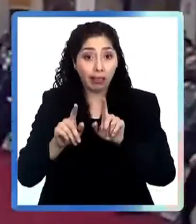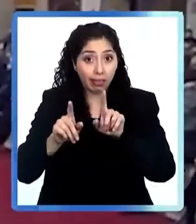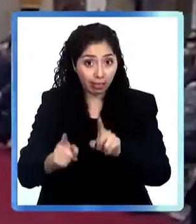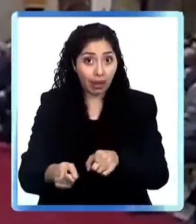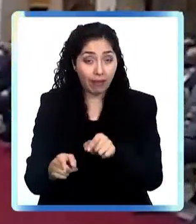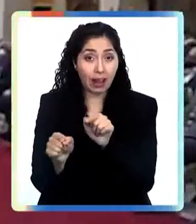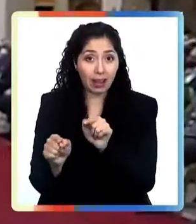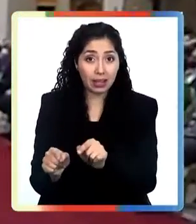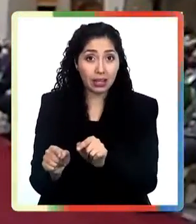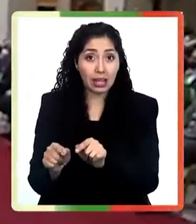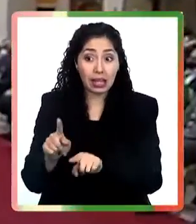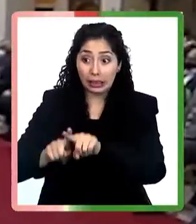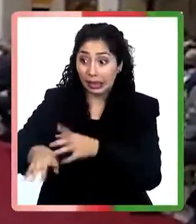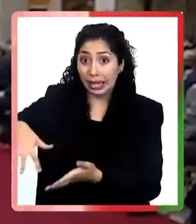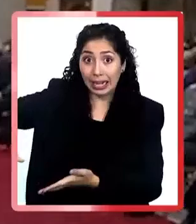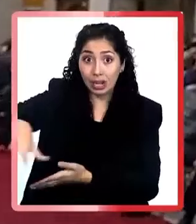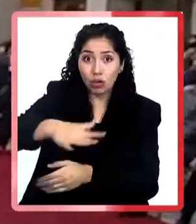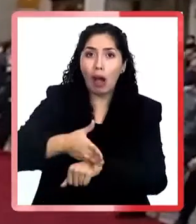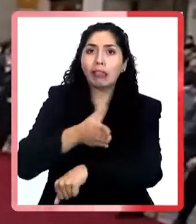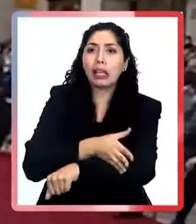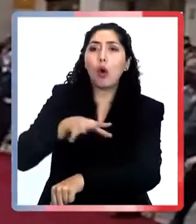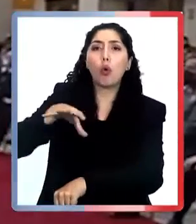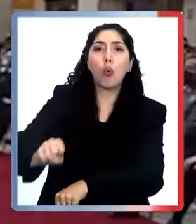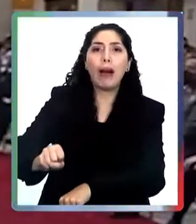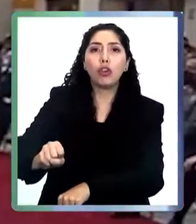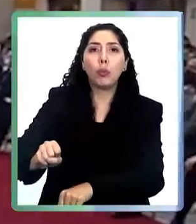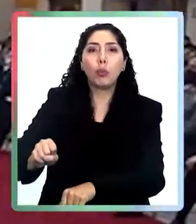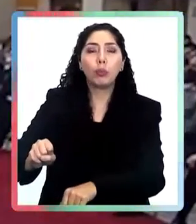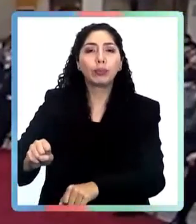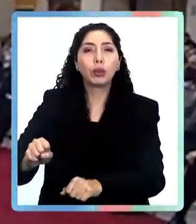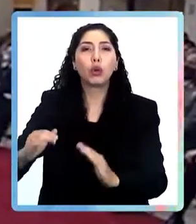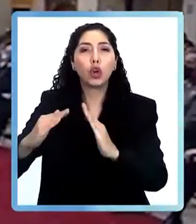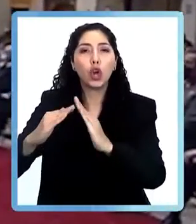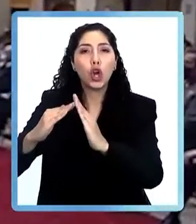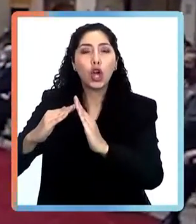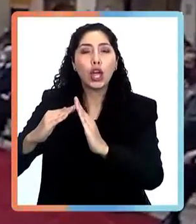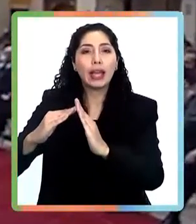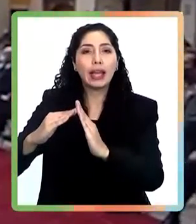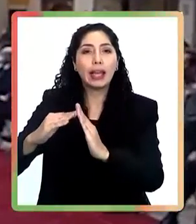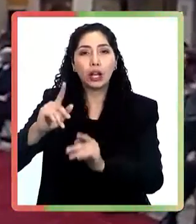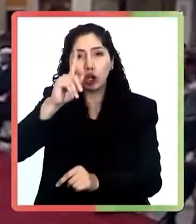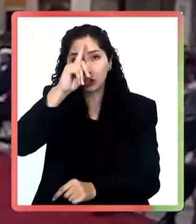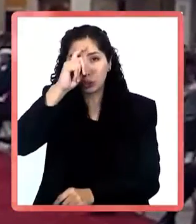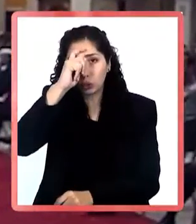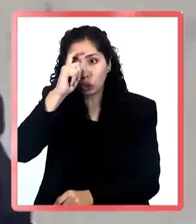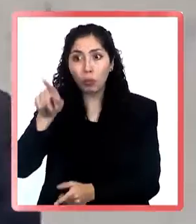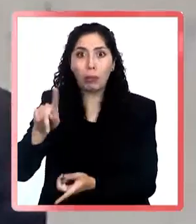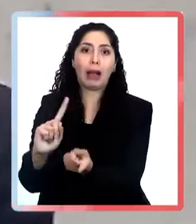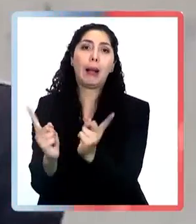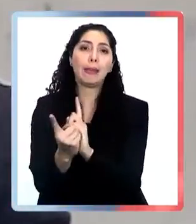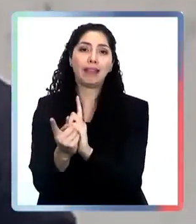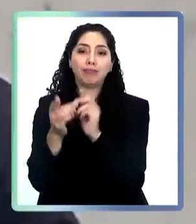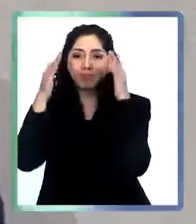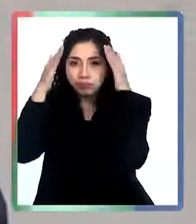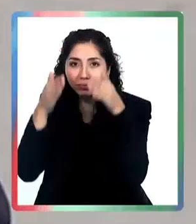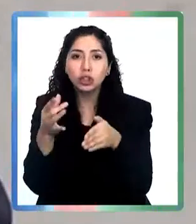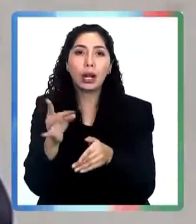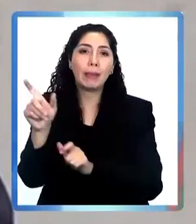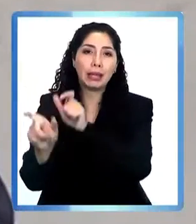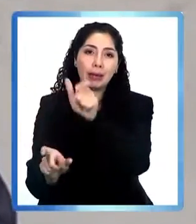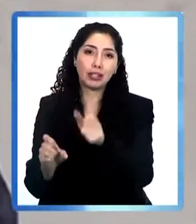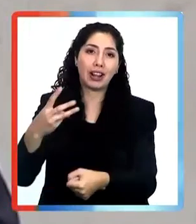que estaban usados antes por consultorios hospitales para justamente dedicarnos a los adultos mayores